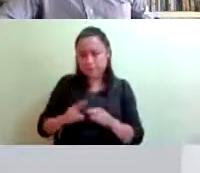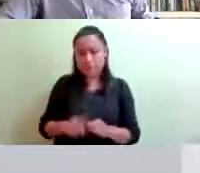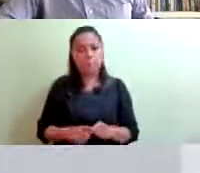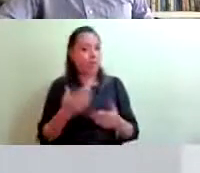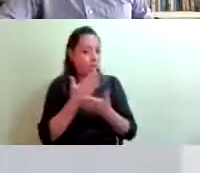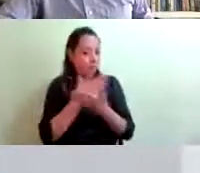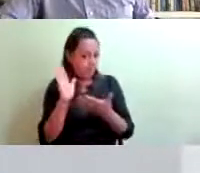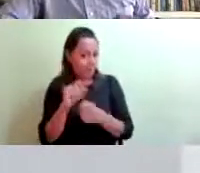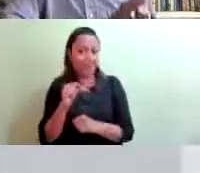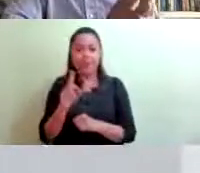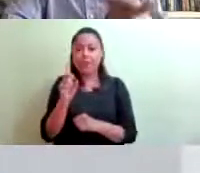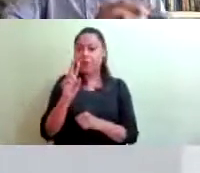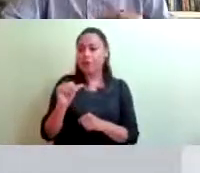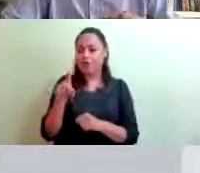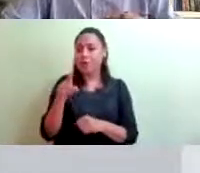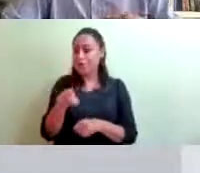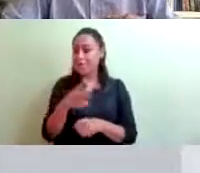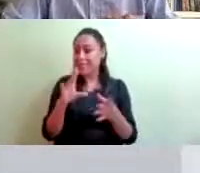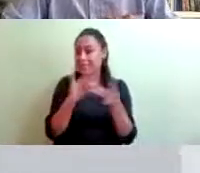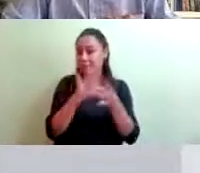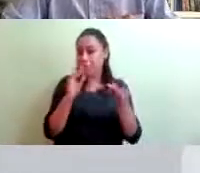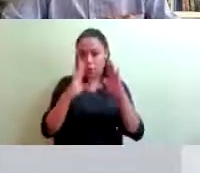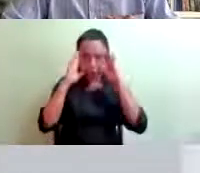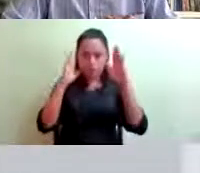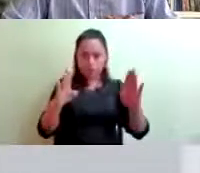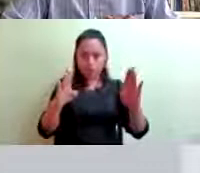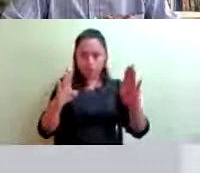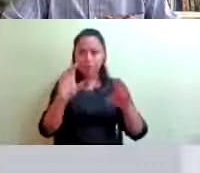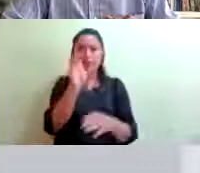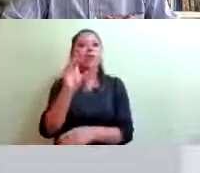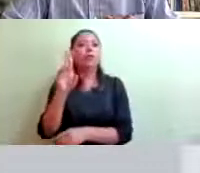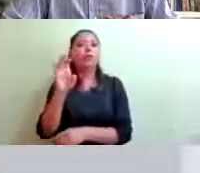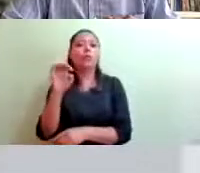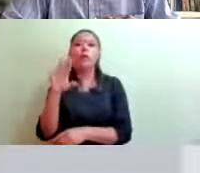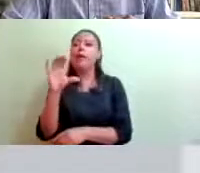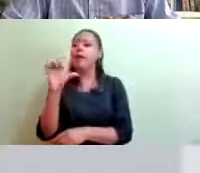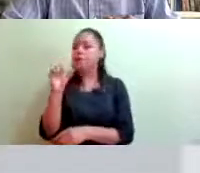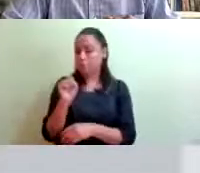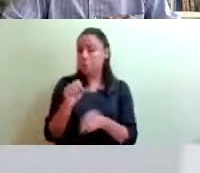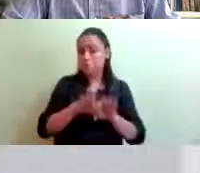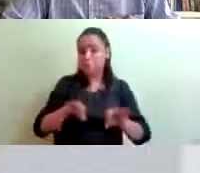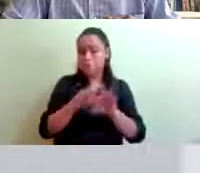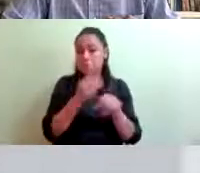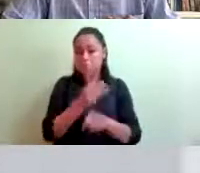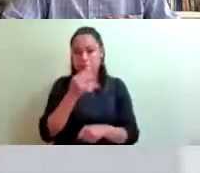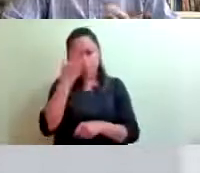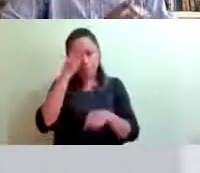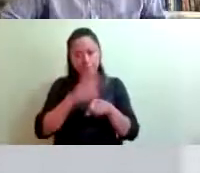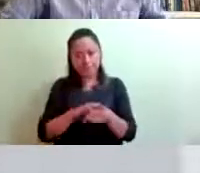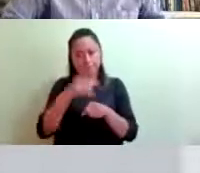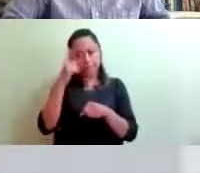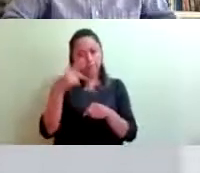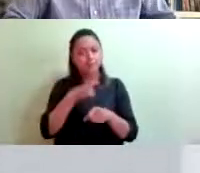doctora, usted remataba con el tema del enfoque de cuencas, que es evidente la necesidad de abordarlo para tener un sistema muy bien